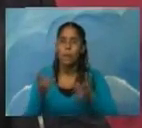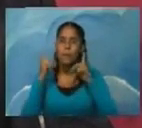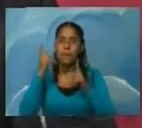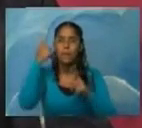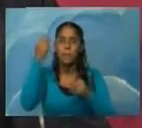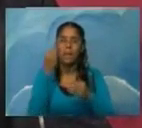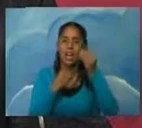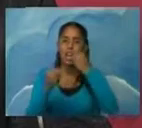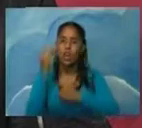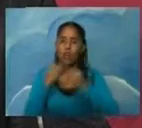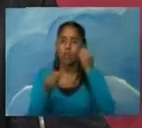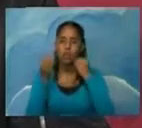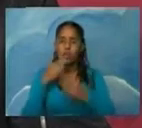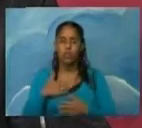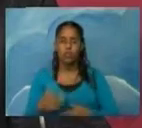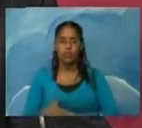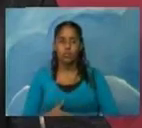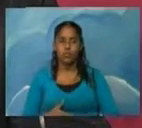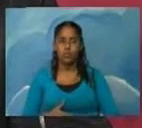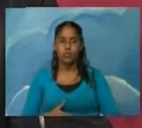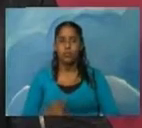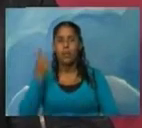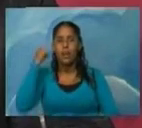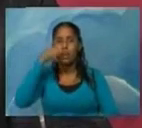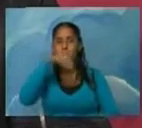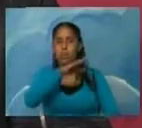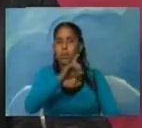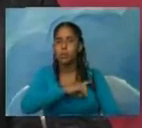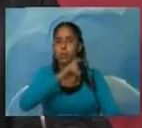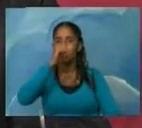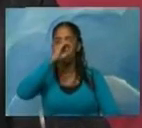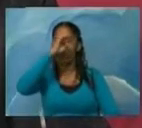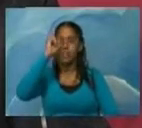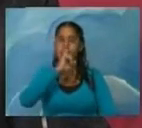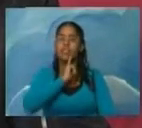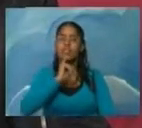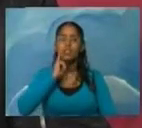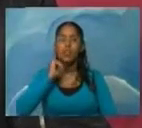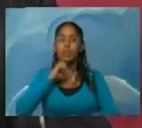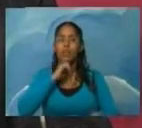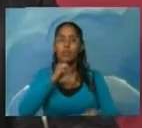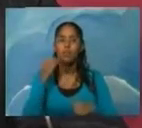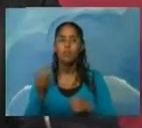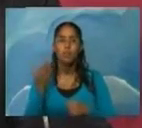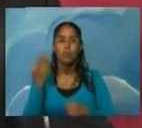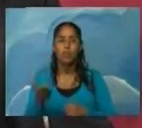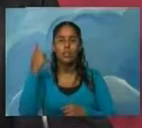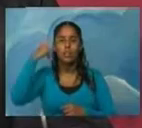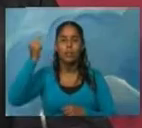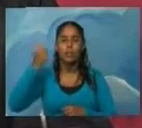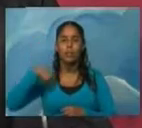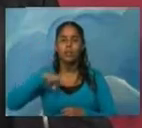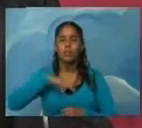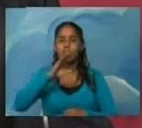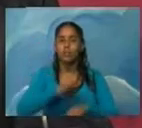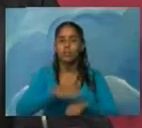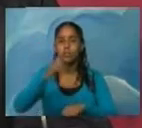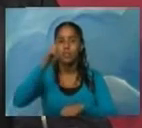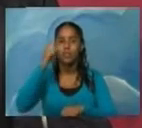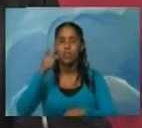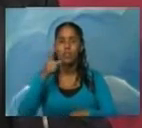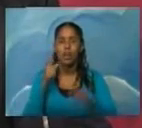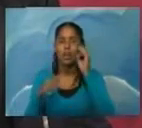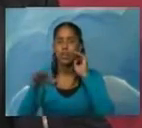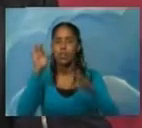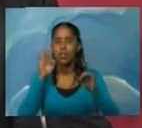la alimentación, esto para el pueblo de Israel. Pero esto es importante para nosotros, porque Dios ha escogido